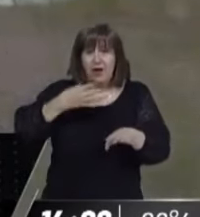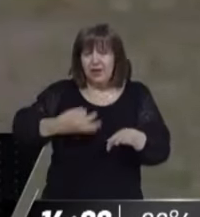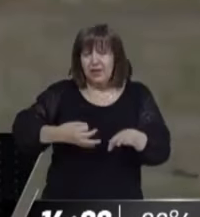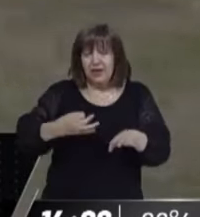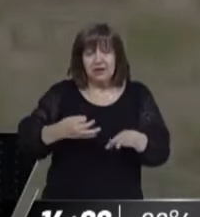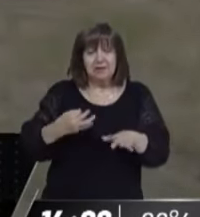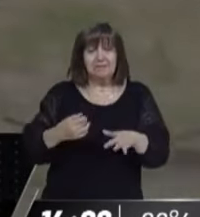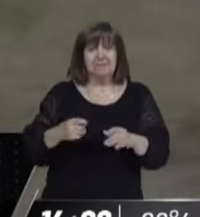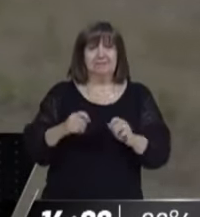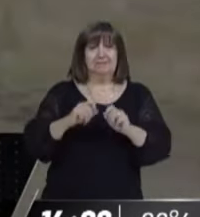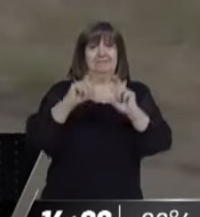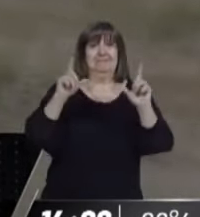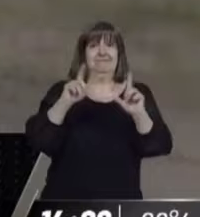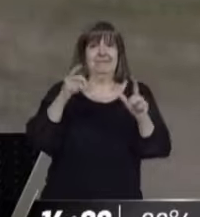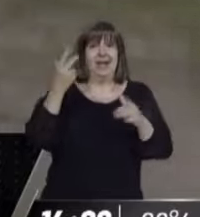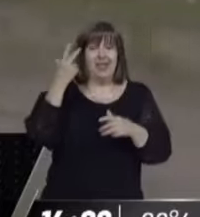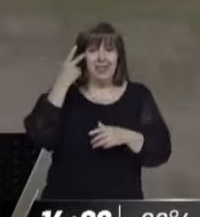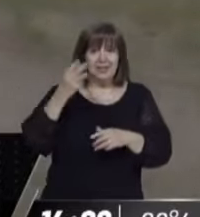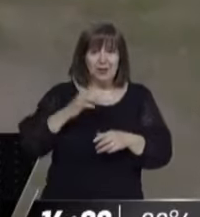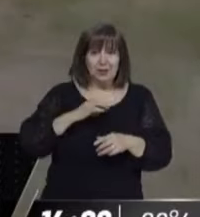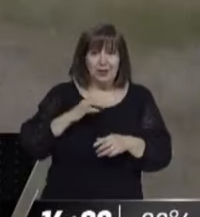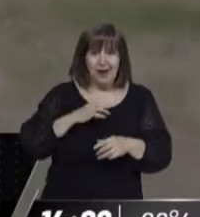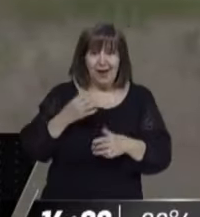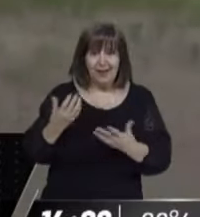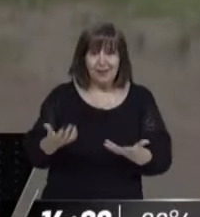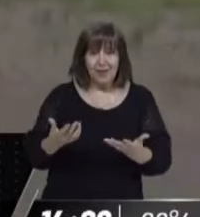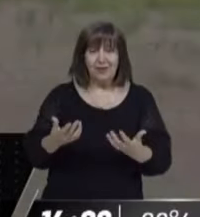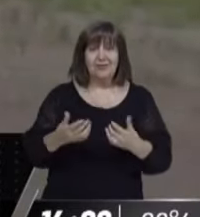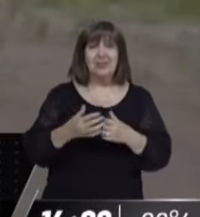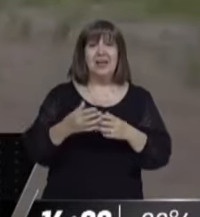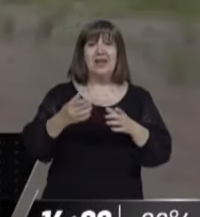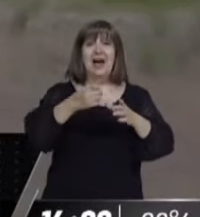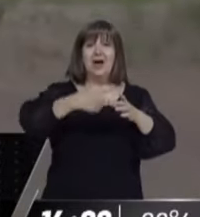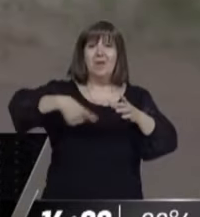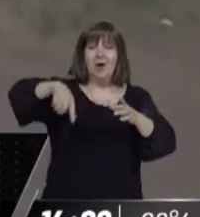arena que hay ahí, imposible, porque si no, todo se hubiera inundado. Bien, gracias, Carlos.